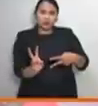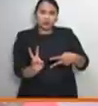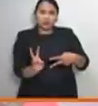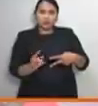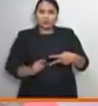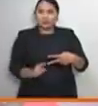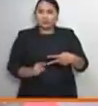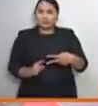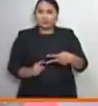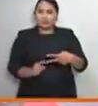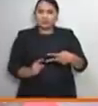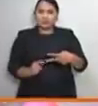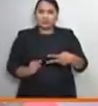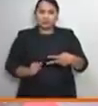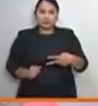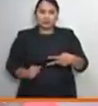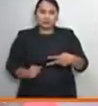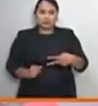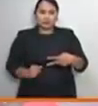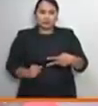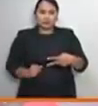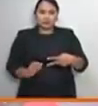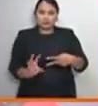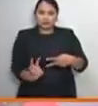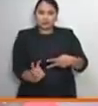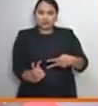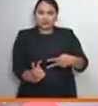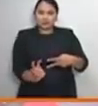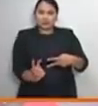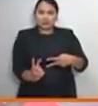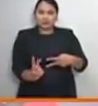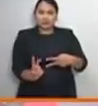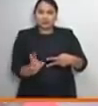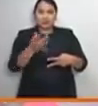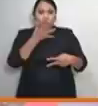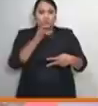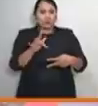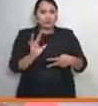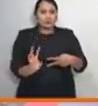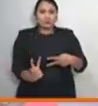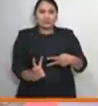Segundo número premiado, primer dígito. Y este es el 6. Segundo dígito, suerte.